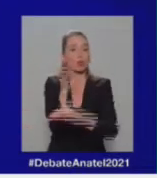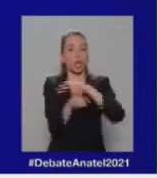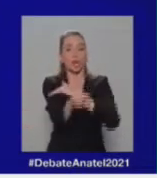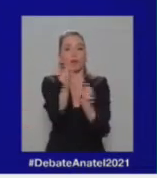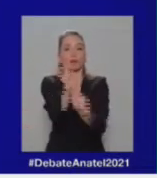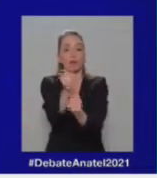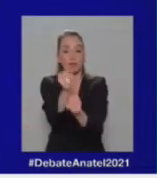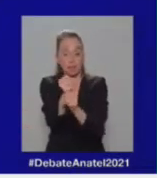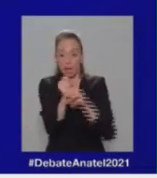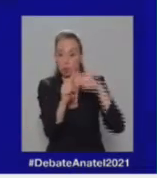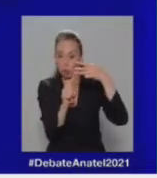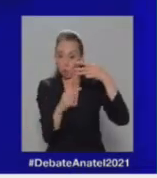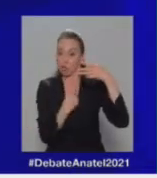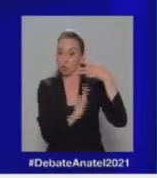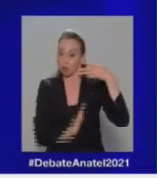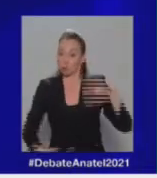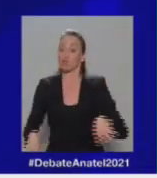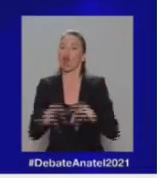del